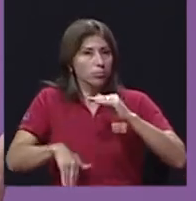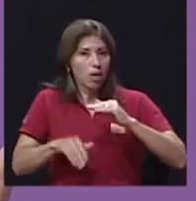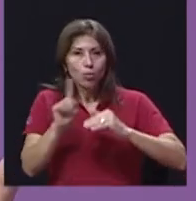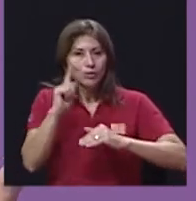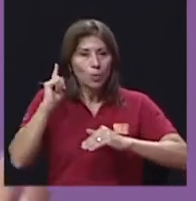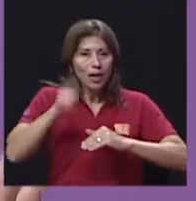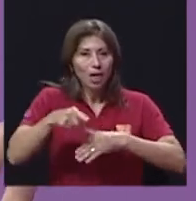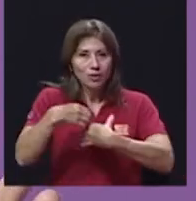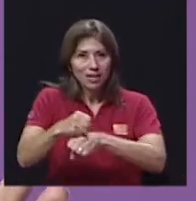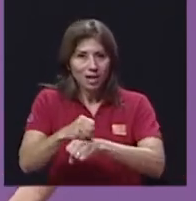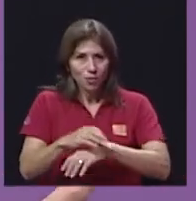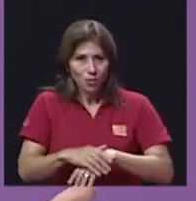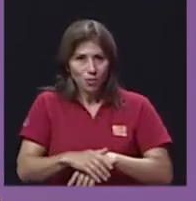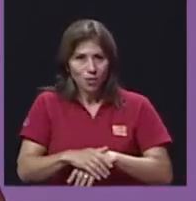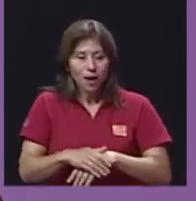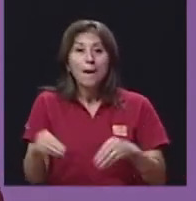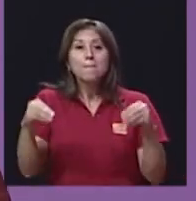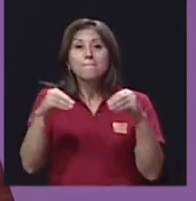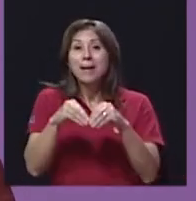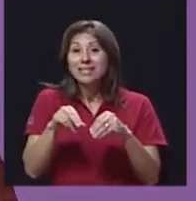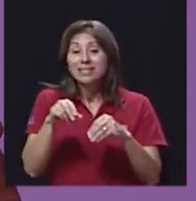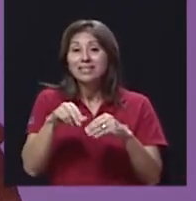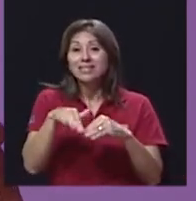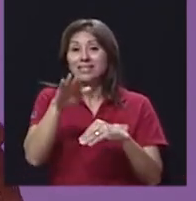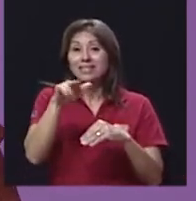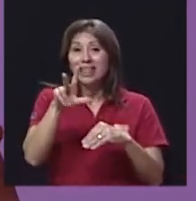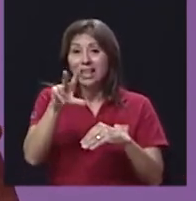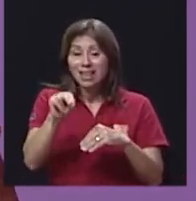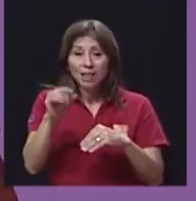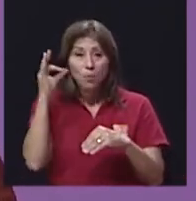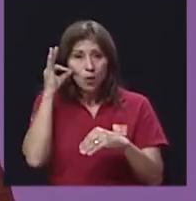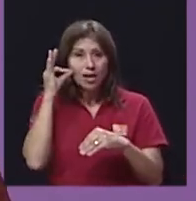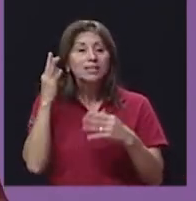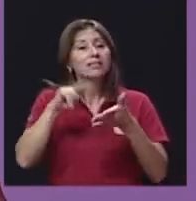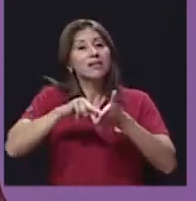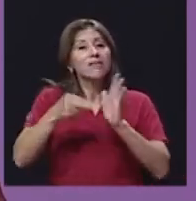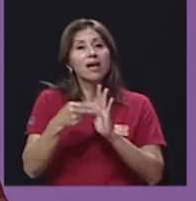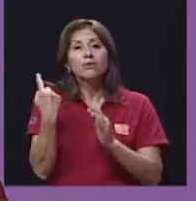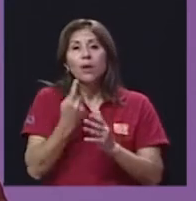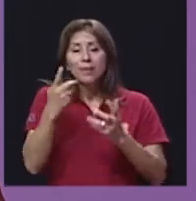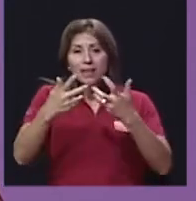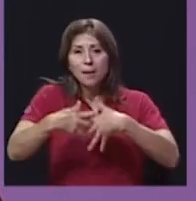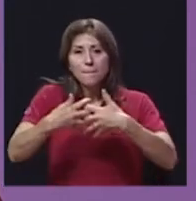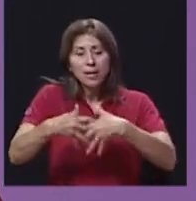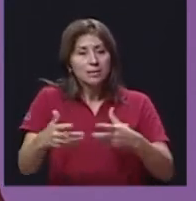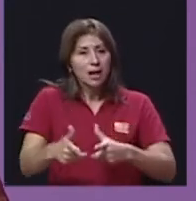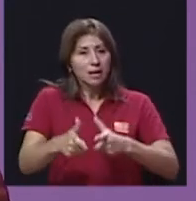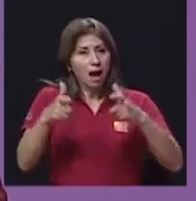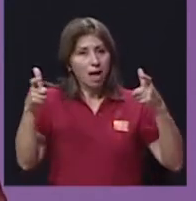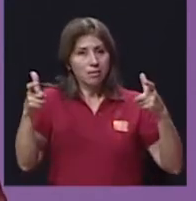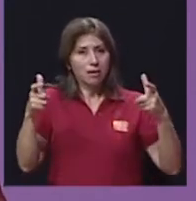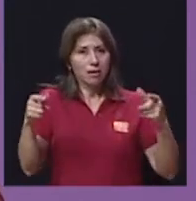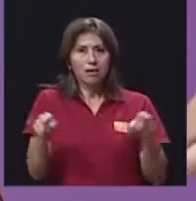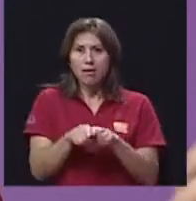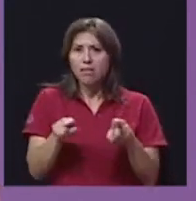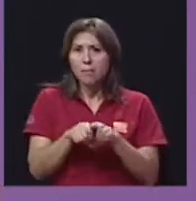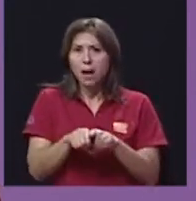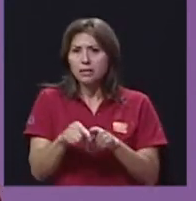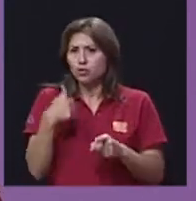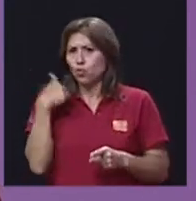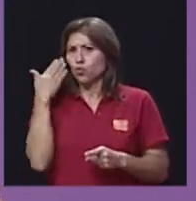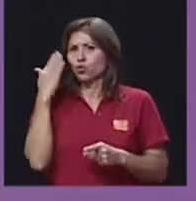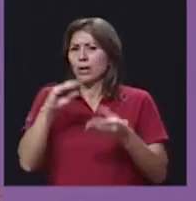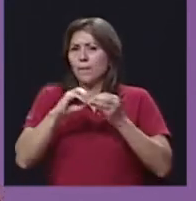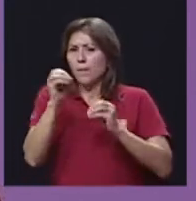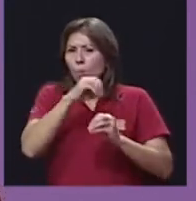30 mujeres no de 30 a 70 ya es ya es una empresa grande y además yo no tengo el dato pero